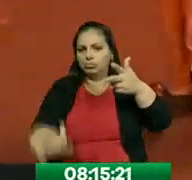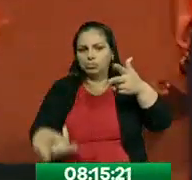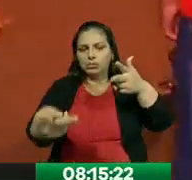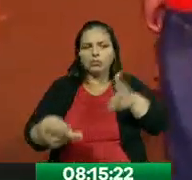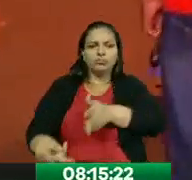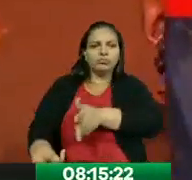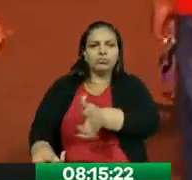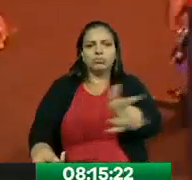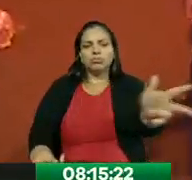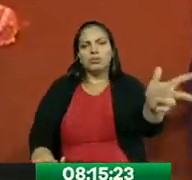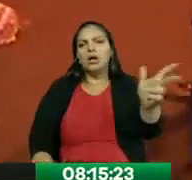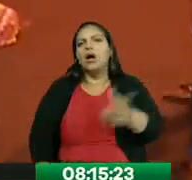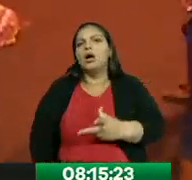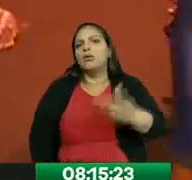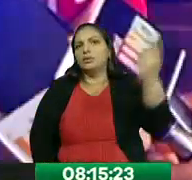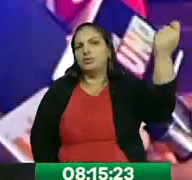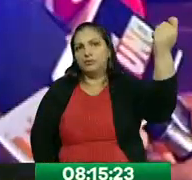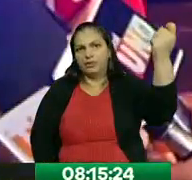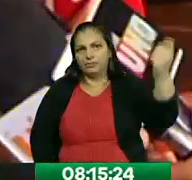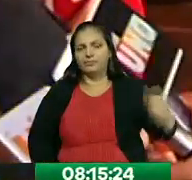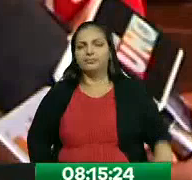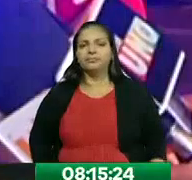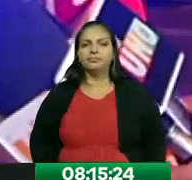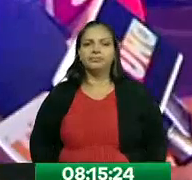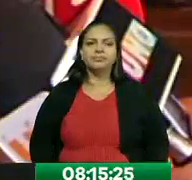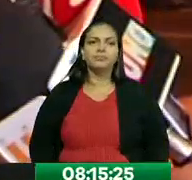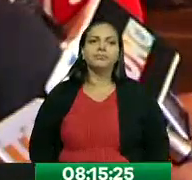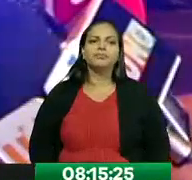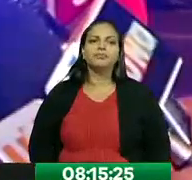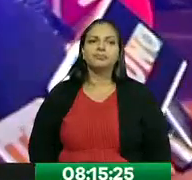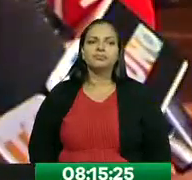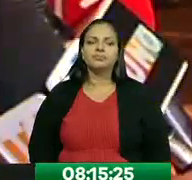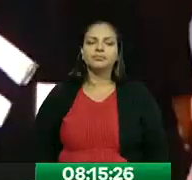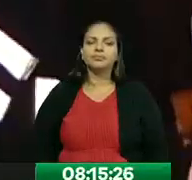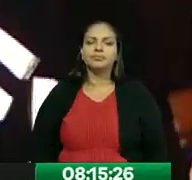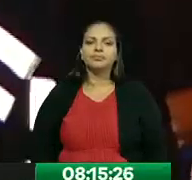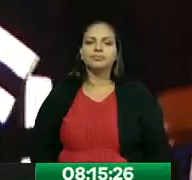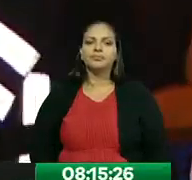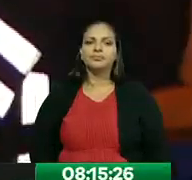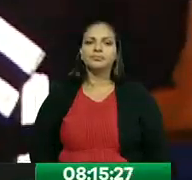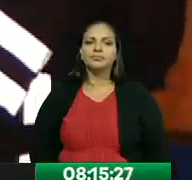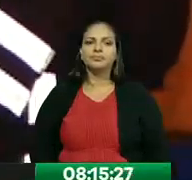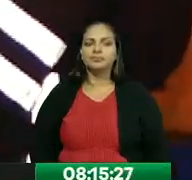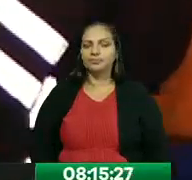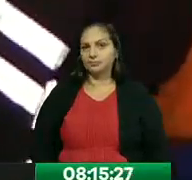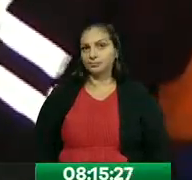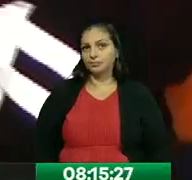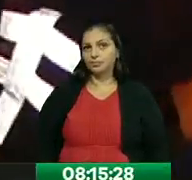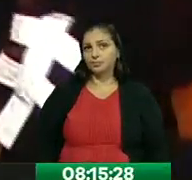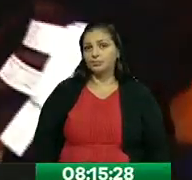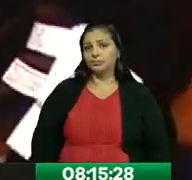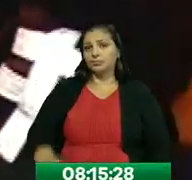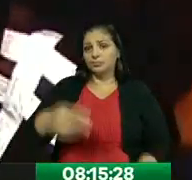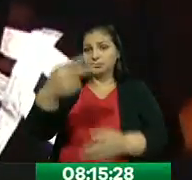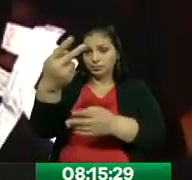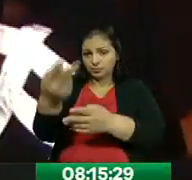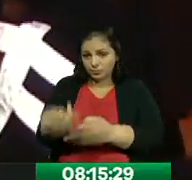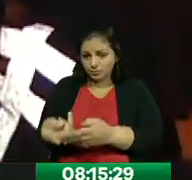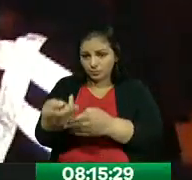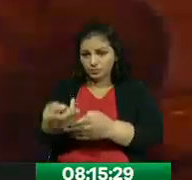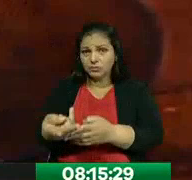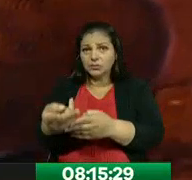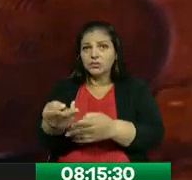la avenida y efectivamente salió un vehículo donde que causó el atropello. Familiares del fallecido exigen a